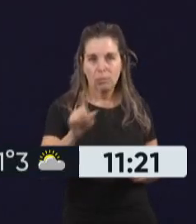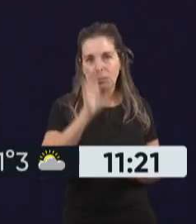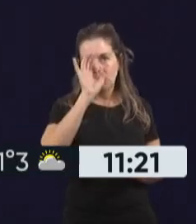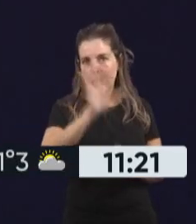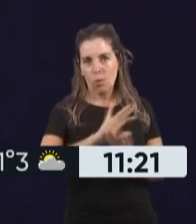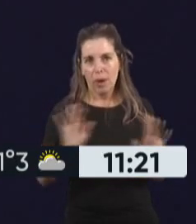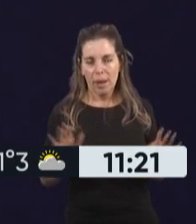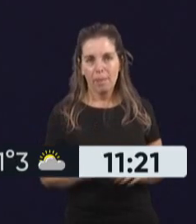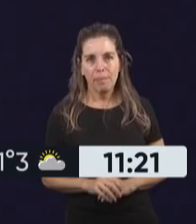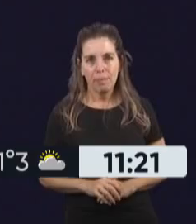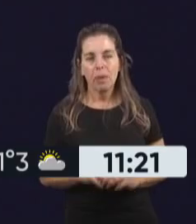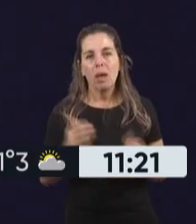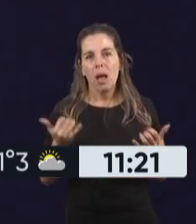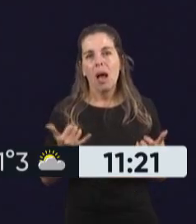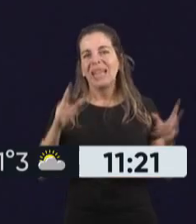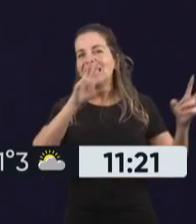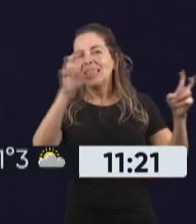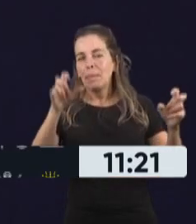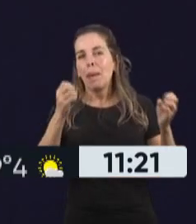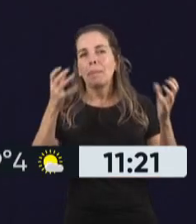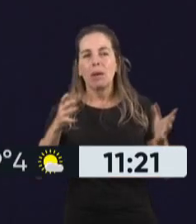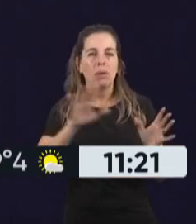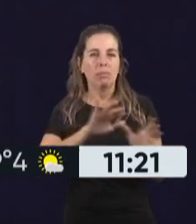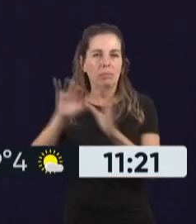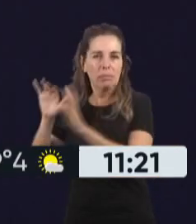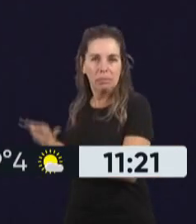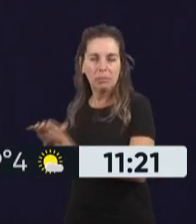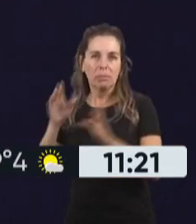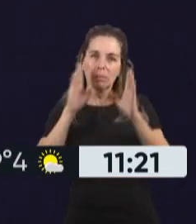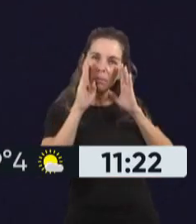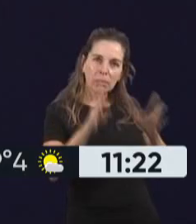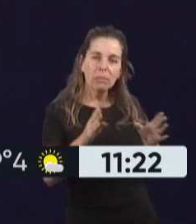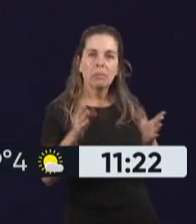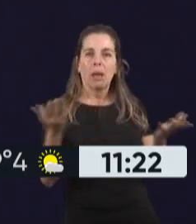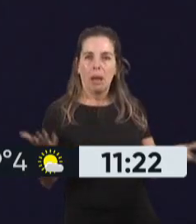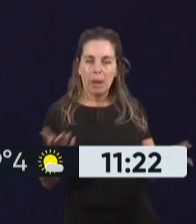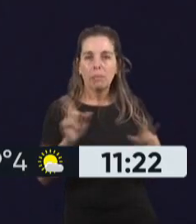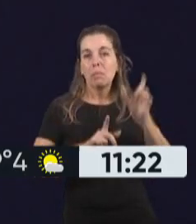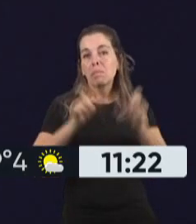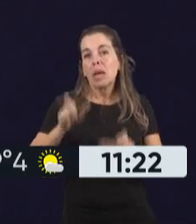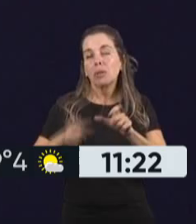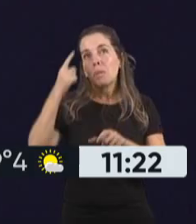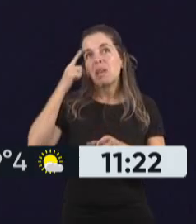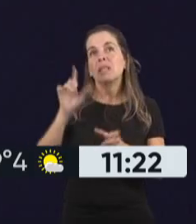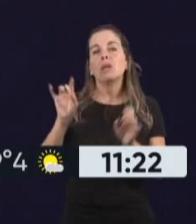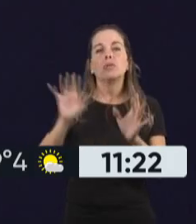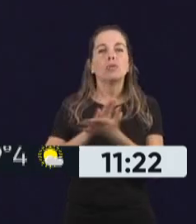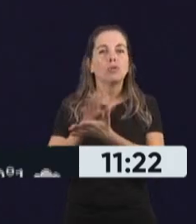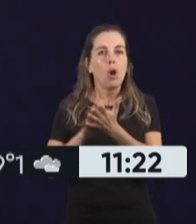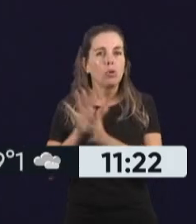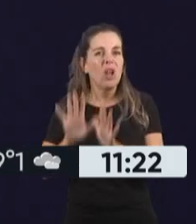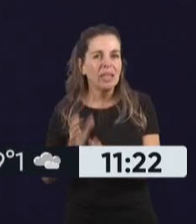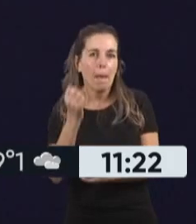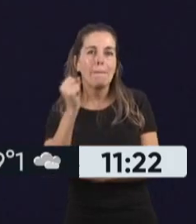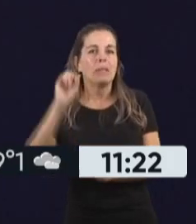Así que hay discusiones que hay que dejarlas atrás, y dar vuelta a la página, y quien piense que esto se soluciona devaluando,